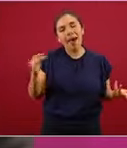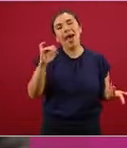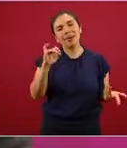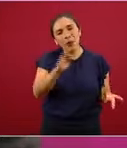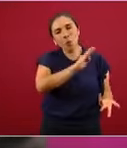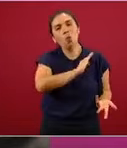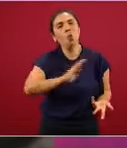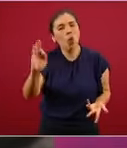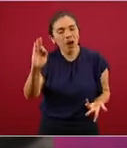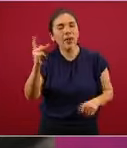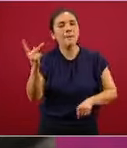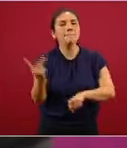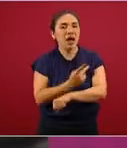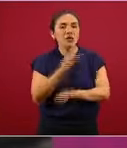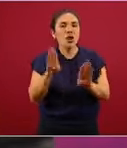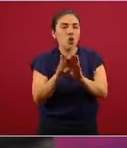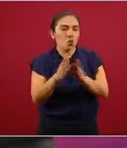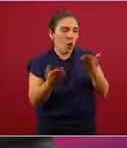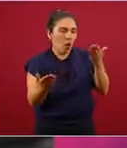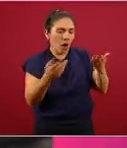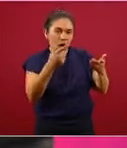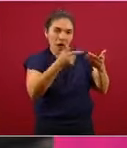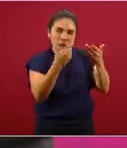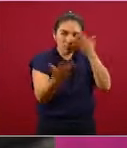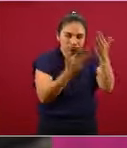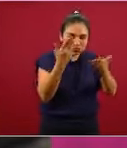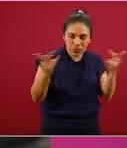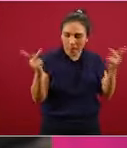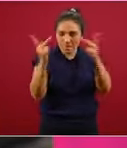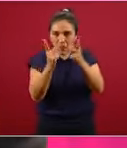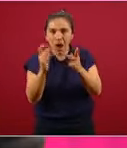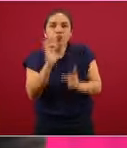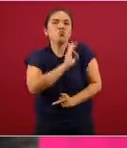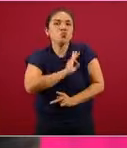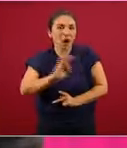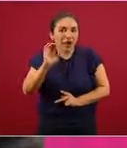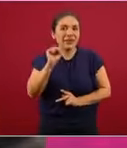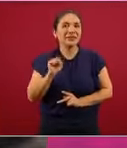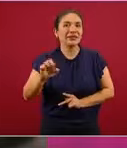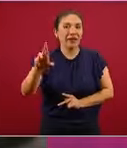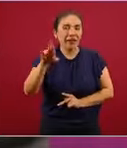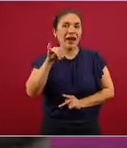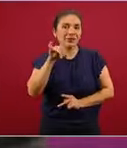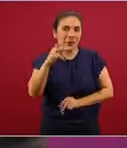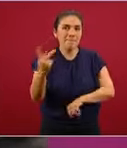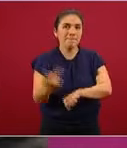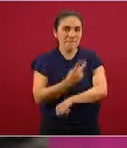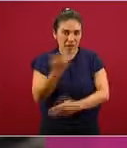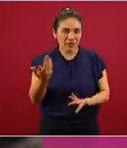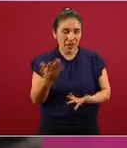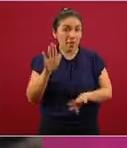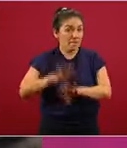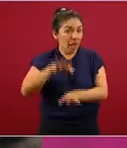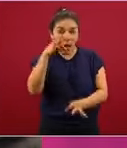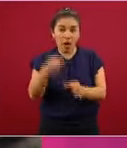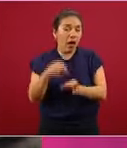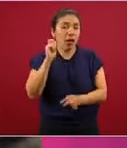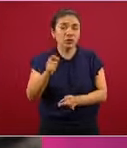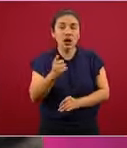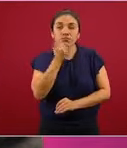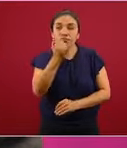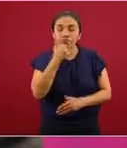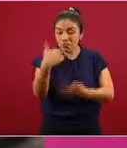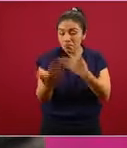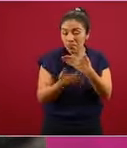probable que ocurra la predicción, y la predicción tiene un margen de probabilidad en donde puede o no ocurrir. De hecho, concretamente, la